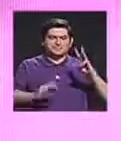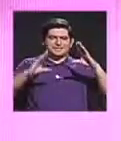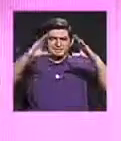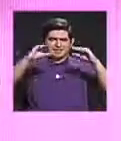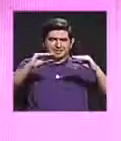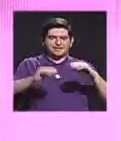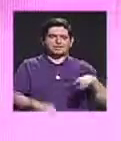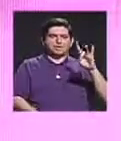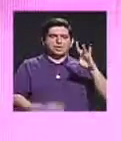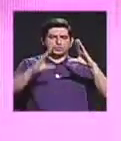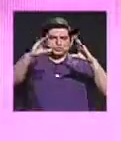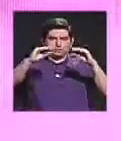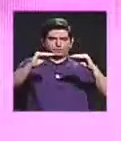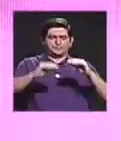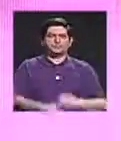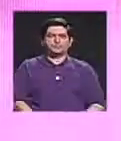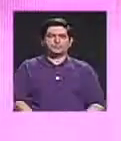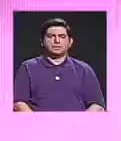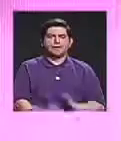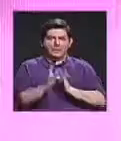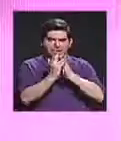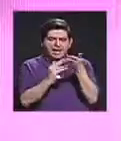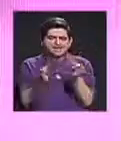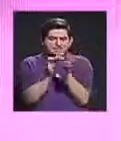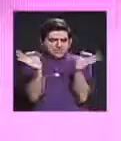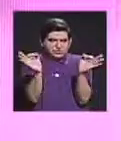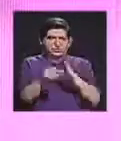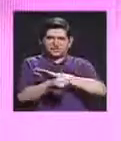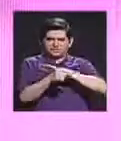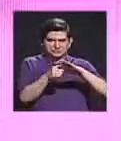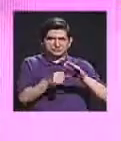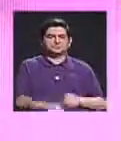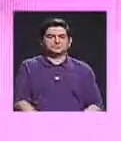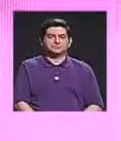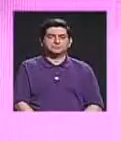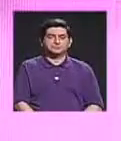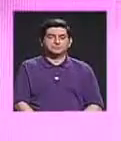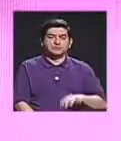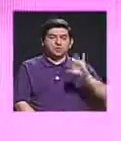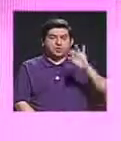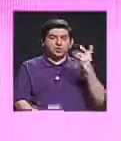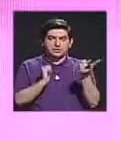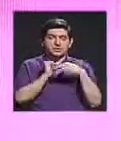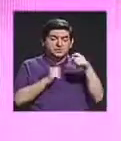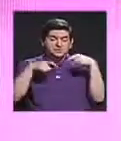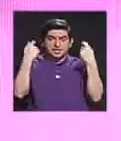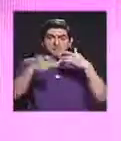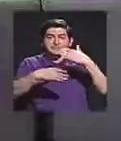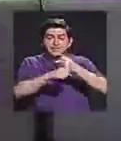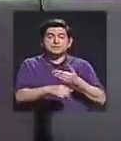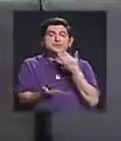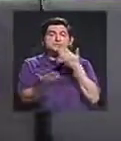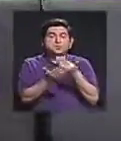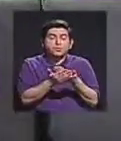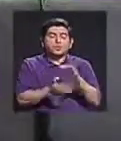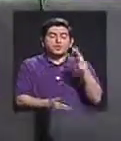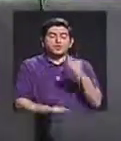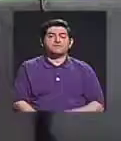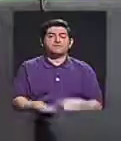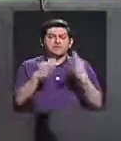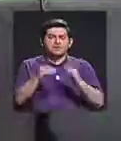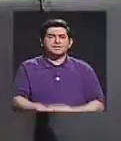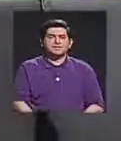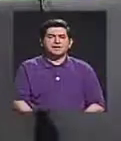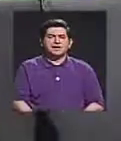las 6 de la tarde y a las 8 de la noche y la entrada es totalmente gratuita Fer es la octava vez que se realiza este festival y es una muy buena forma de